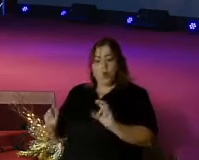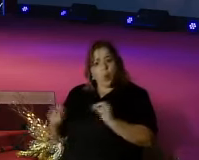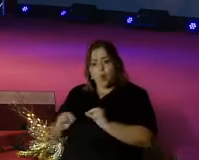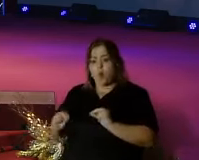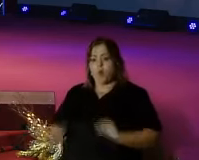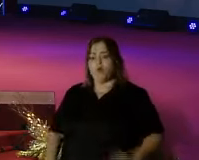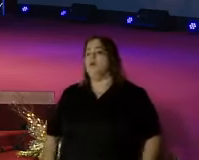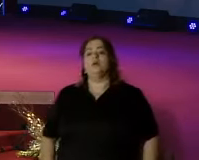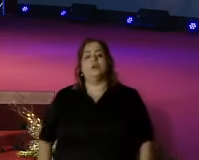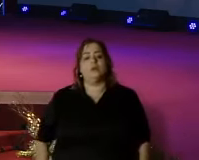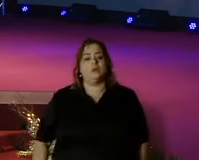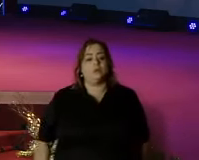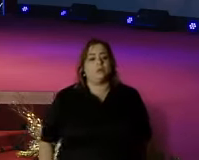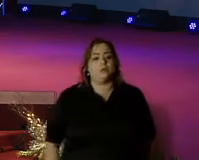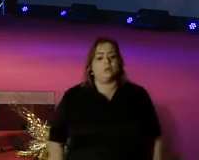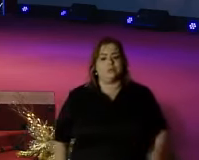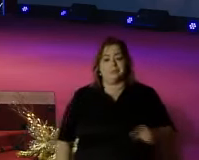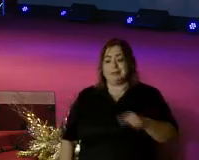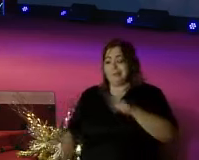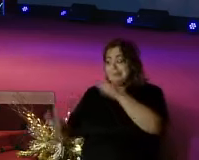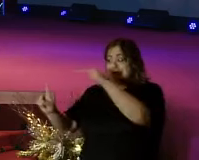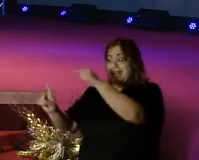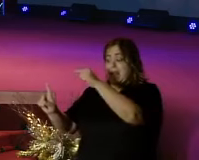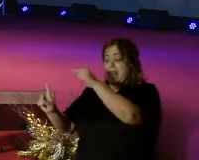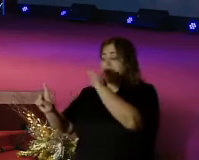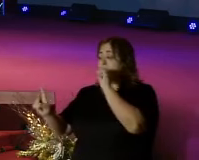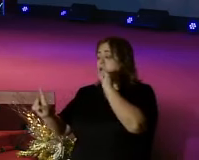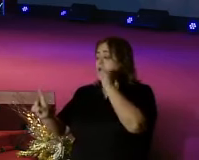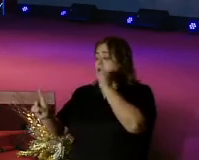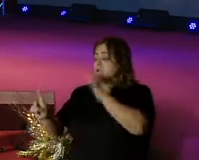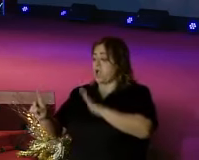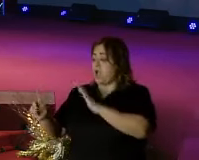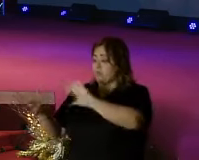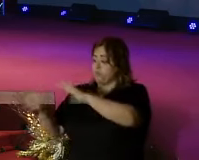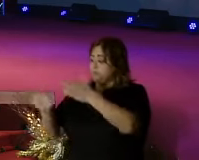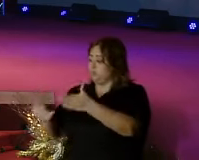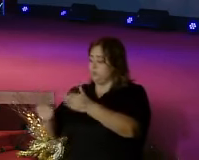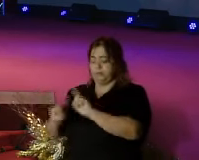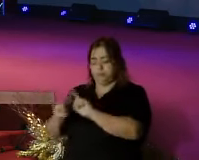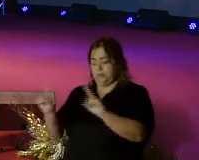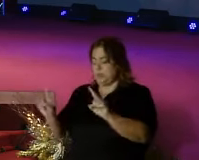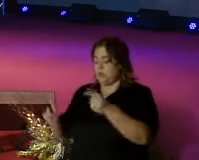temas. Pero es que me dijeron que se murió. Que no temas.